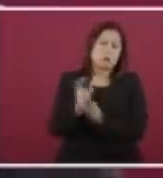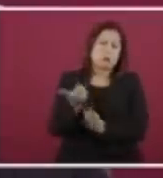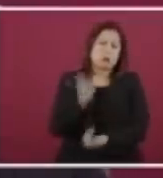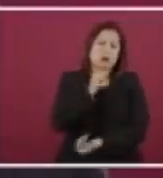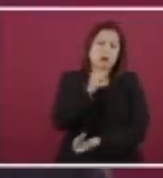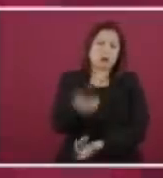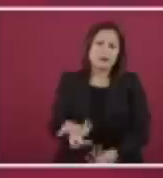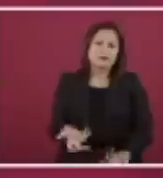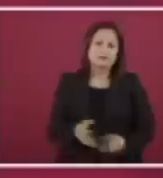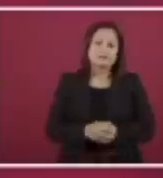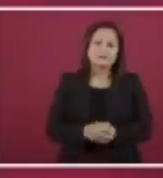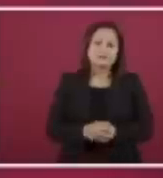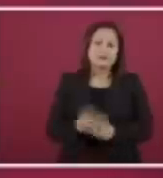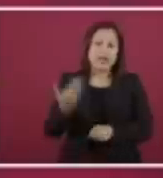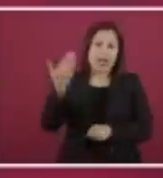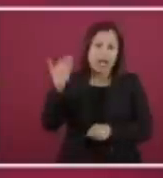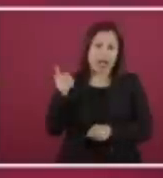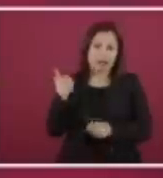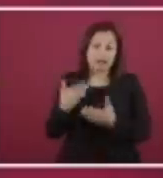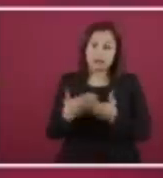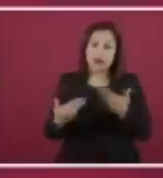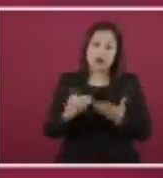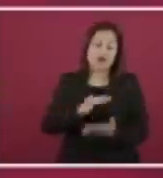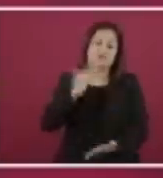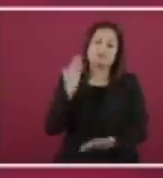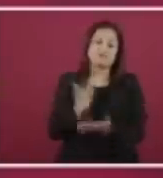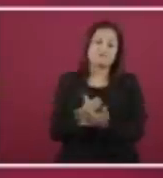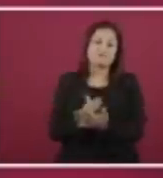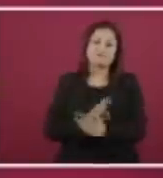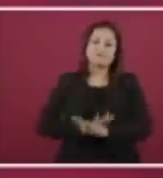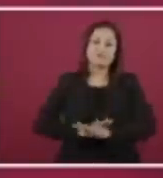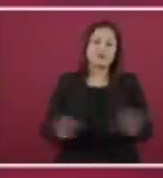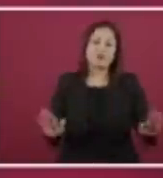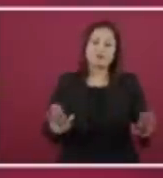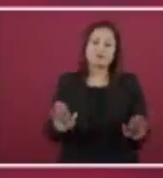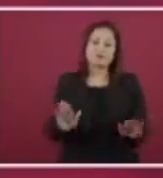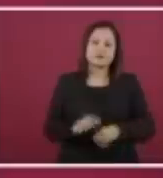Entonces, todo eso se acaba, se termina.